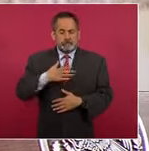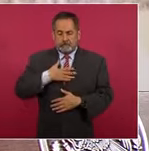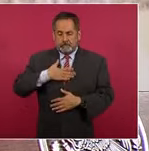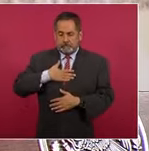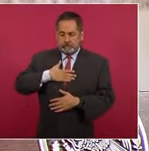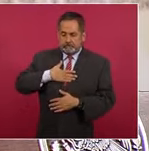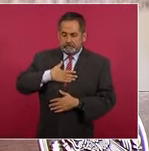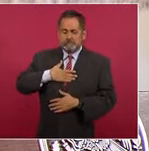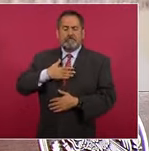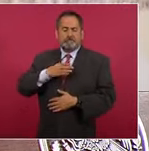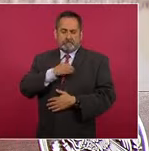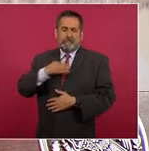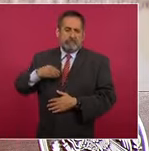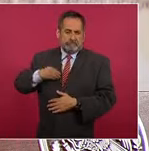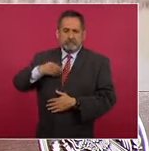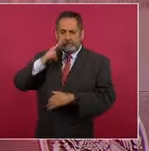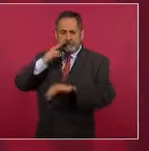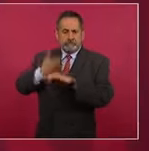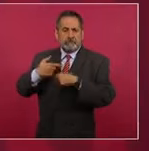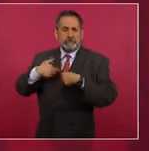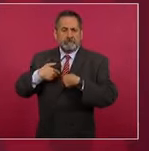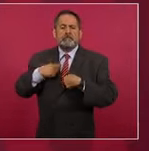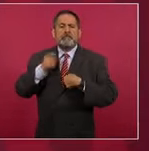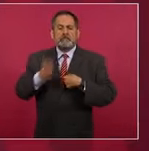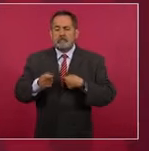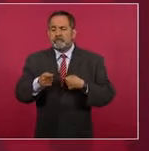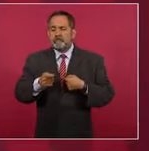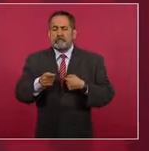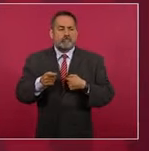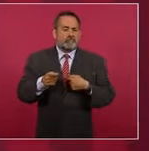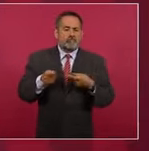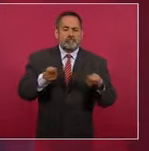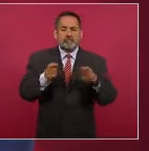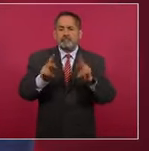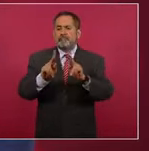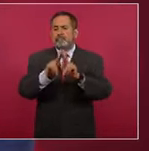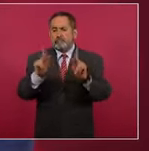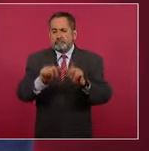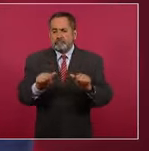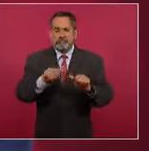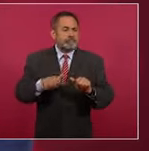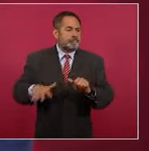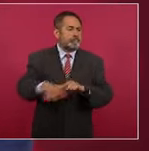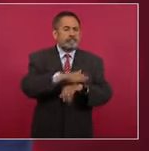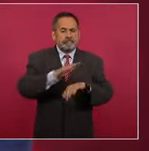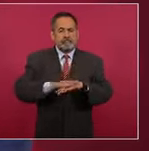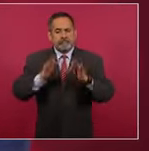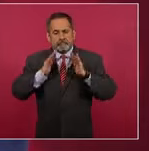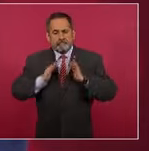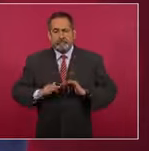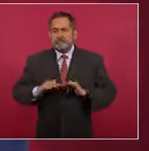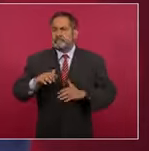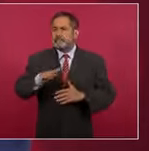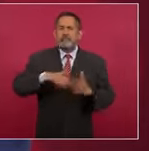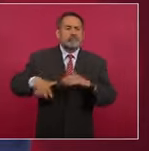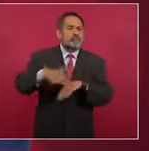obligación es garantizar la paz, la tranquilidad, la gobernabilidad